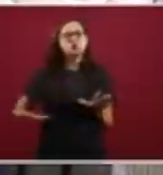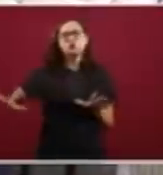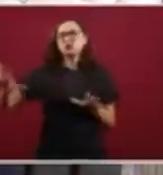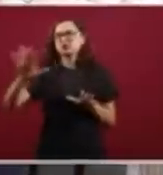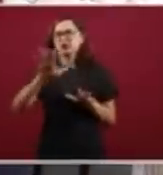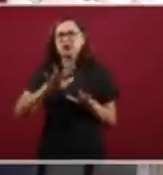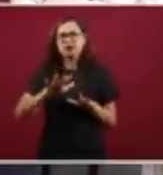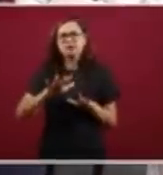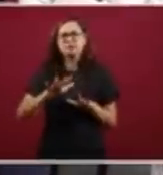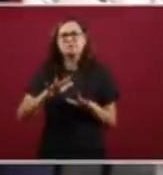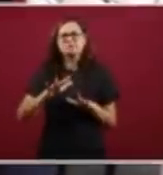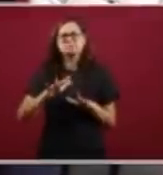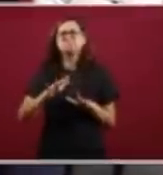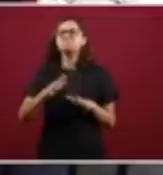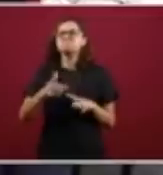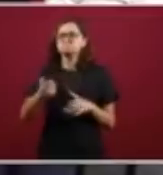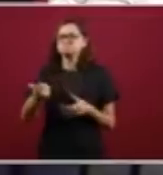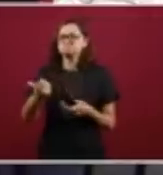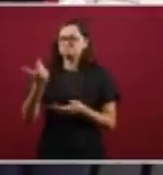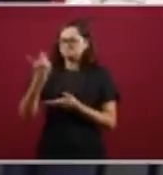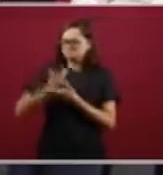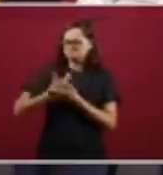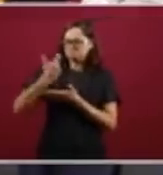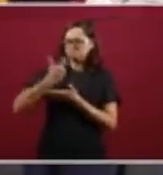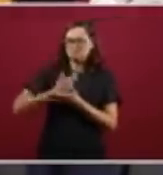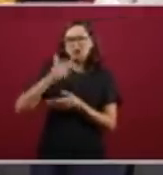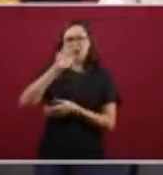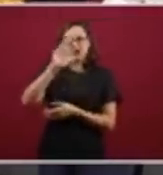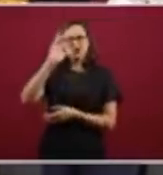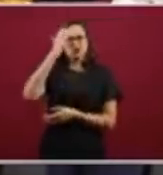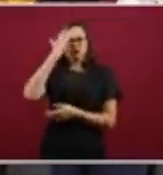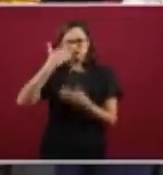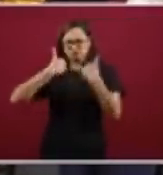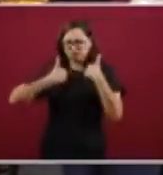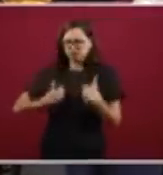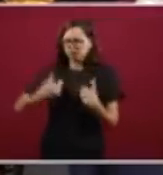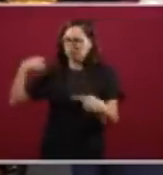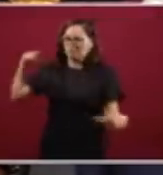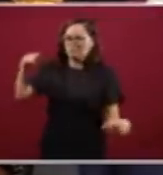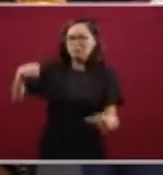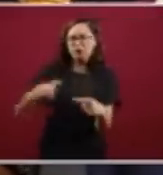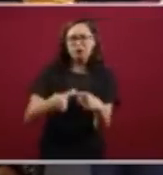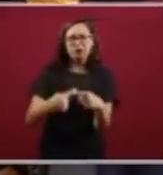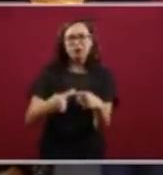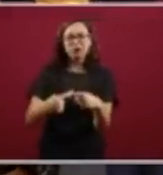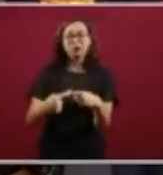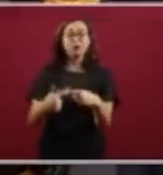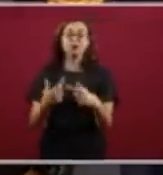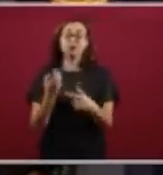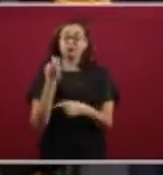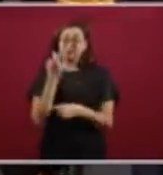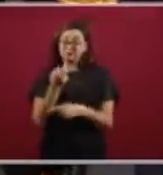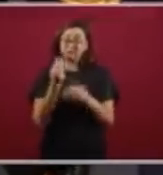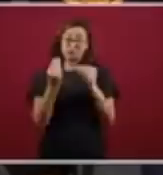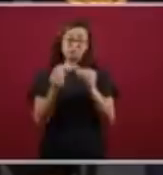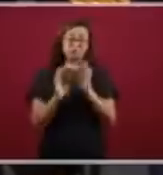me está reconociendo, Eso es muy